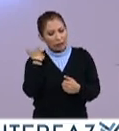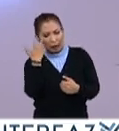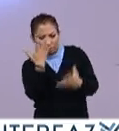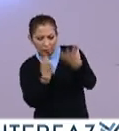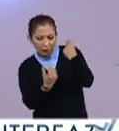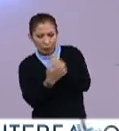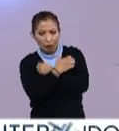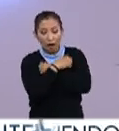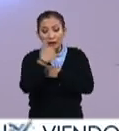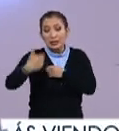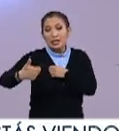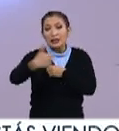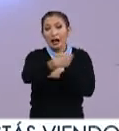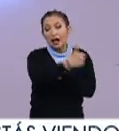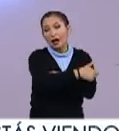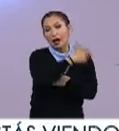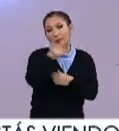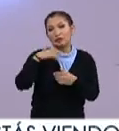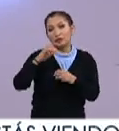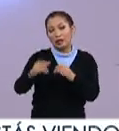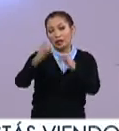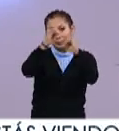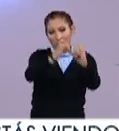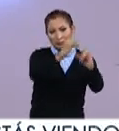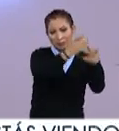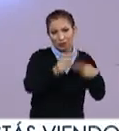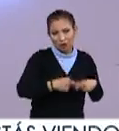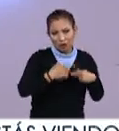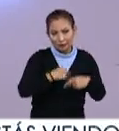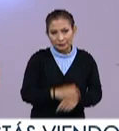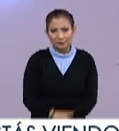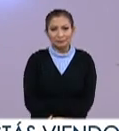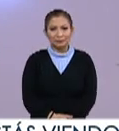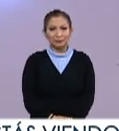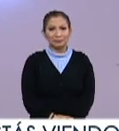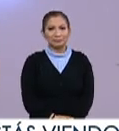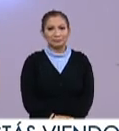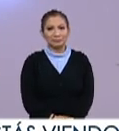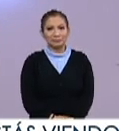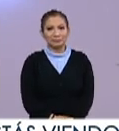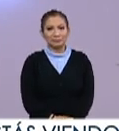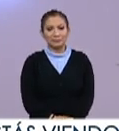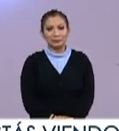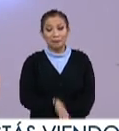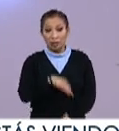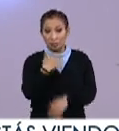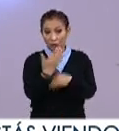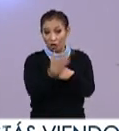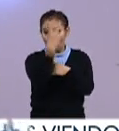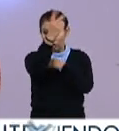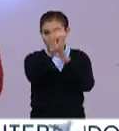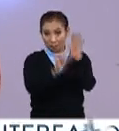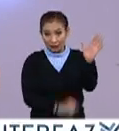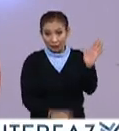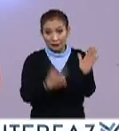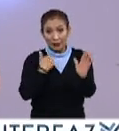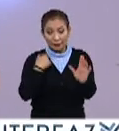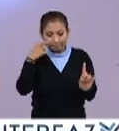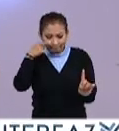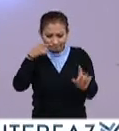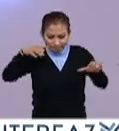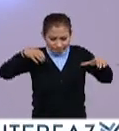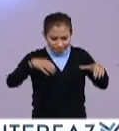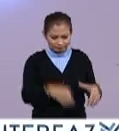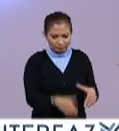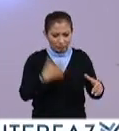de la educación en cada uno de los individuos. En un par de meses se